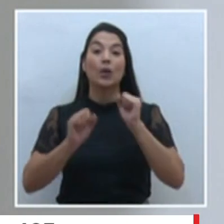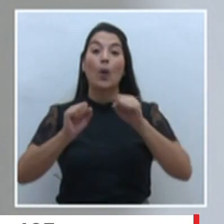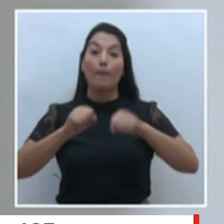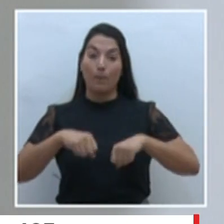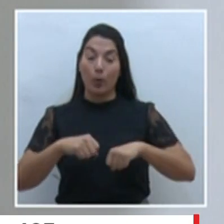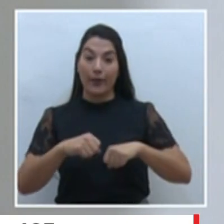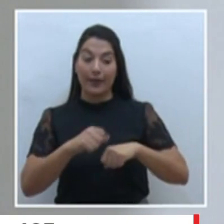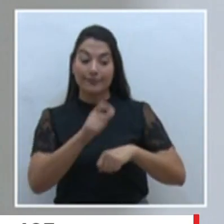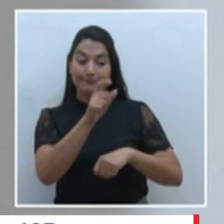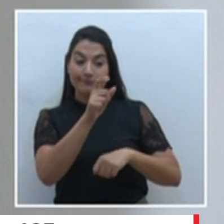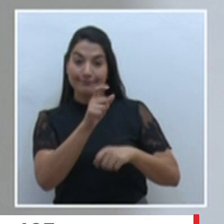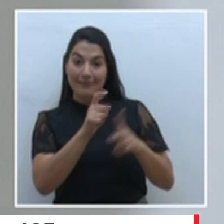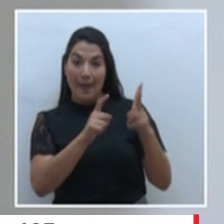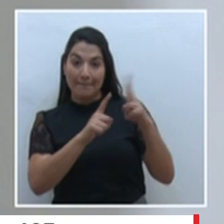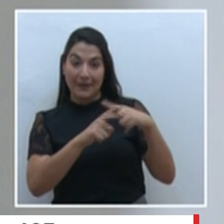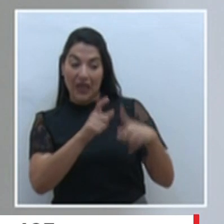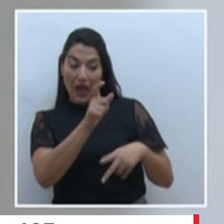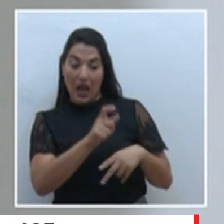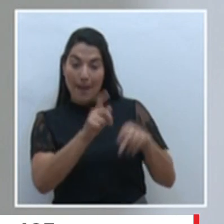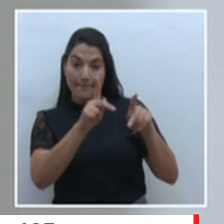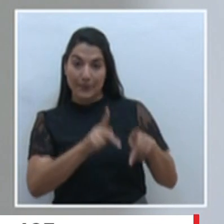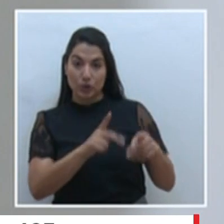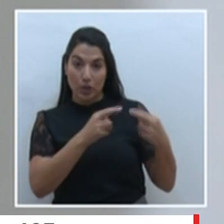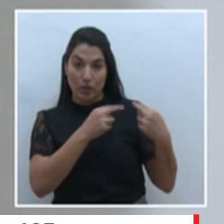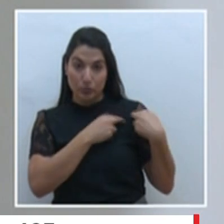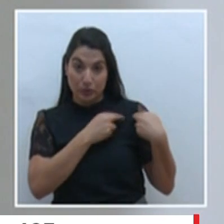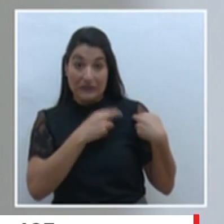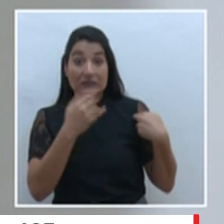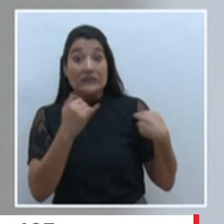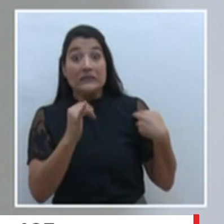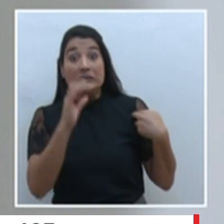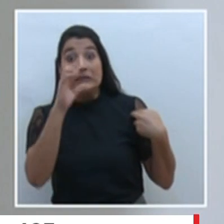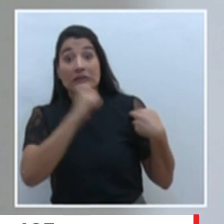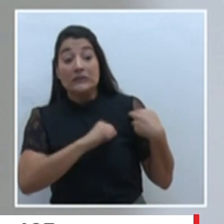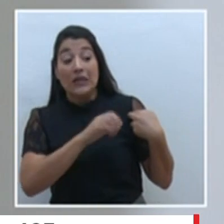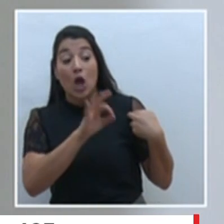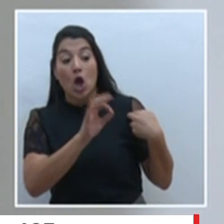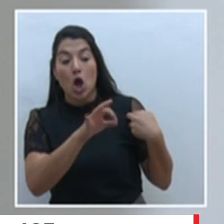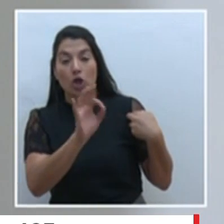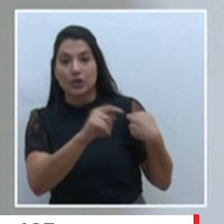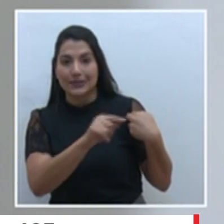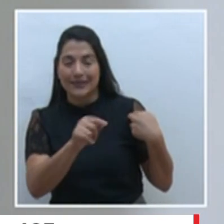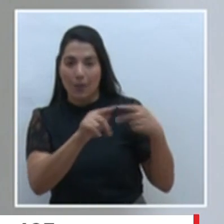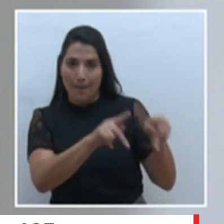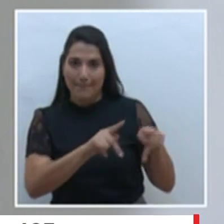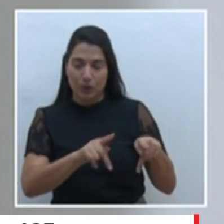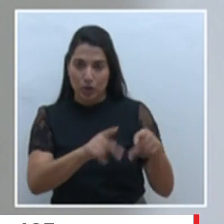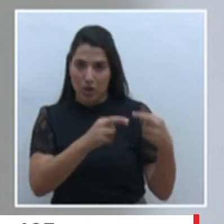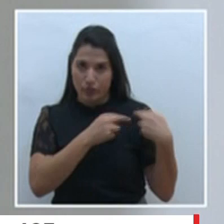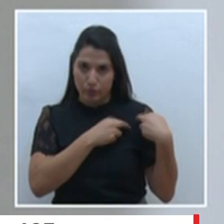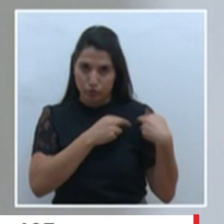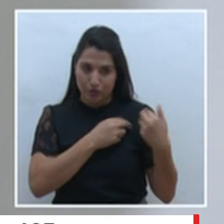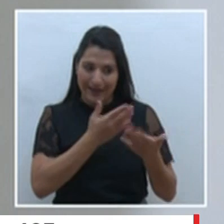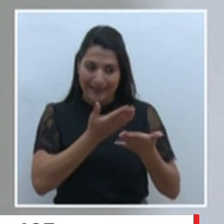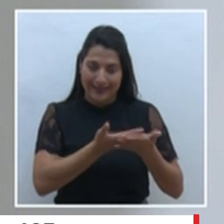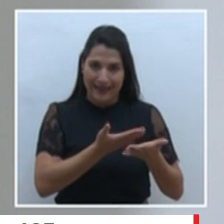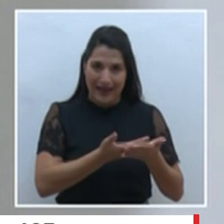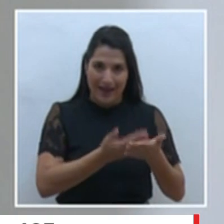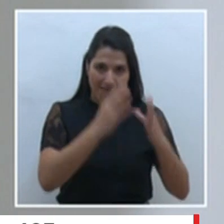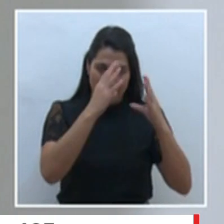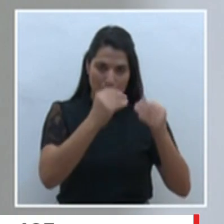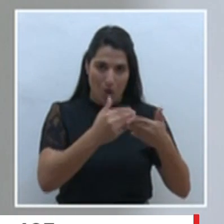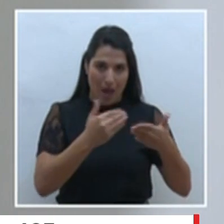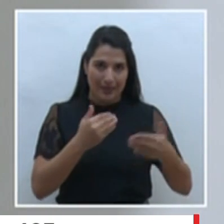si justamente se encuentran las personas que tienen esta tendencia o esta